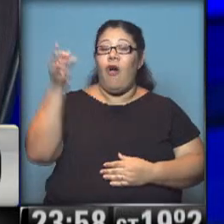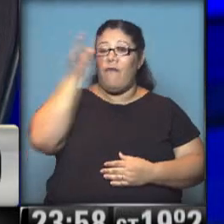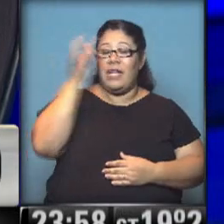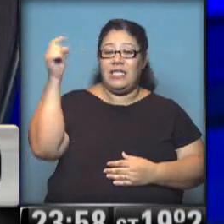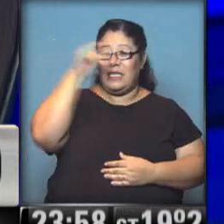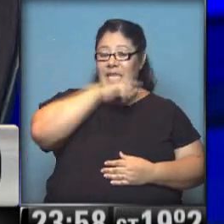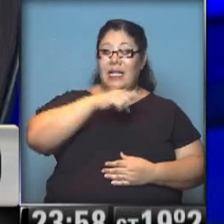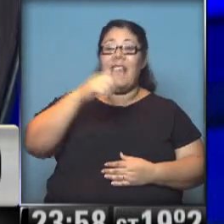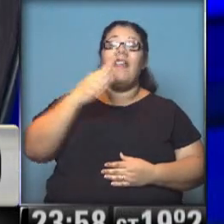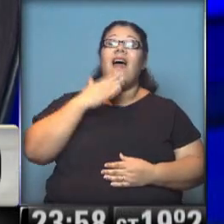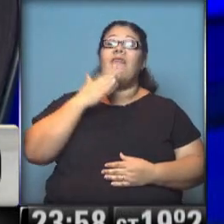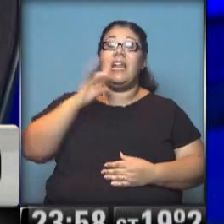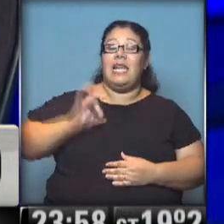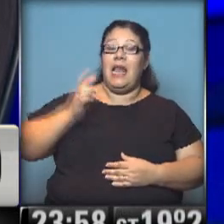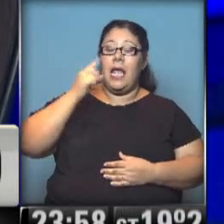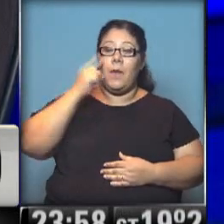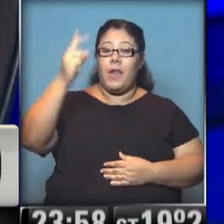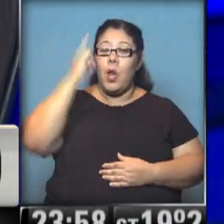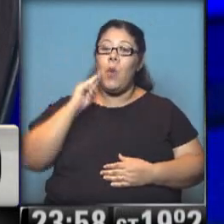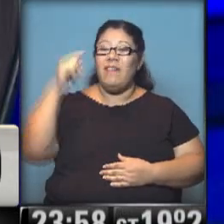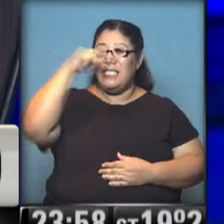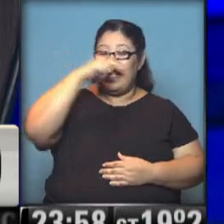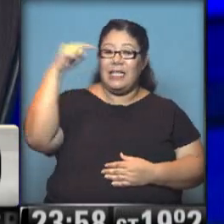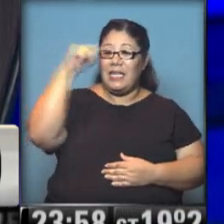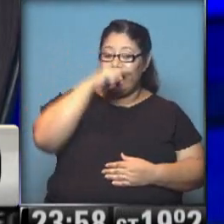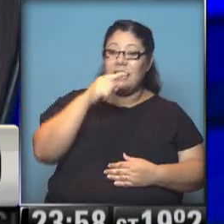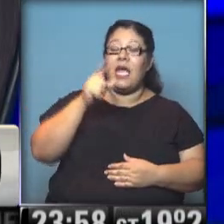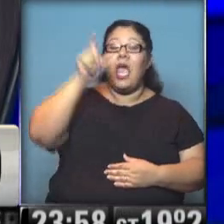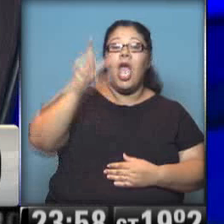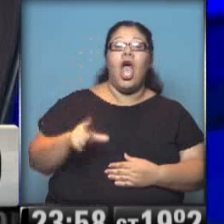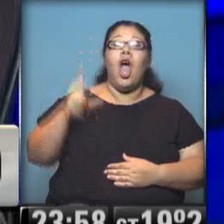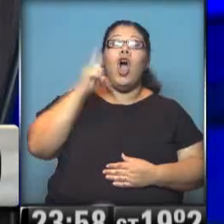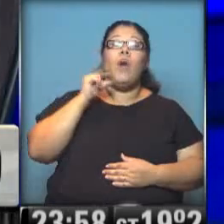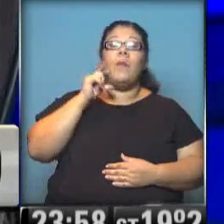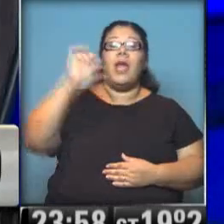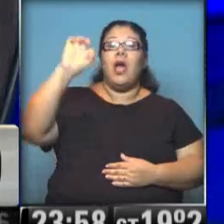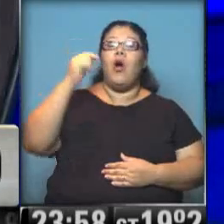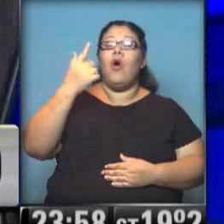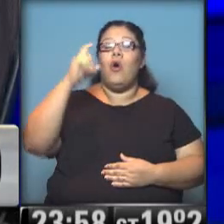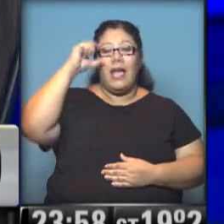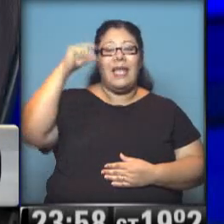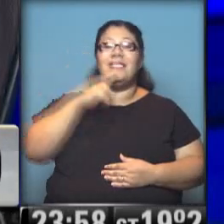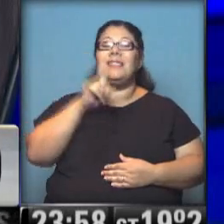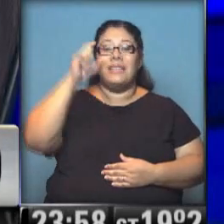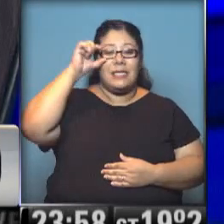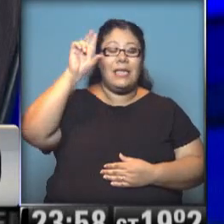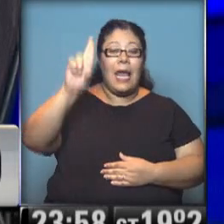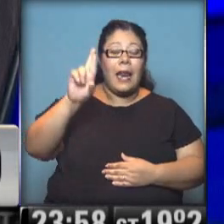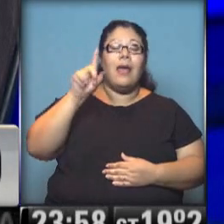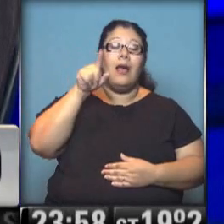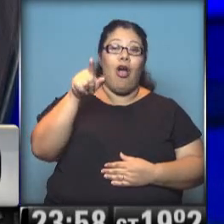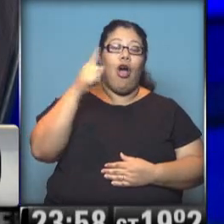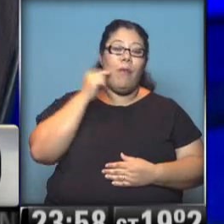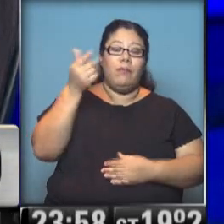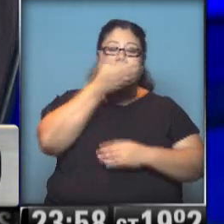que estamos hoy, pero de 1977, era secuestrado Oesterge, el autor, entre otros, de Mort Sidner,